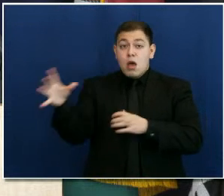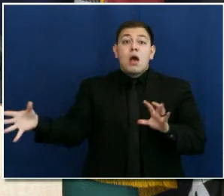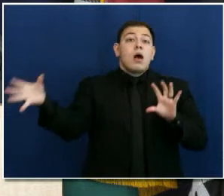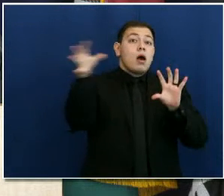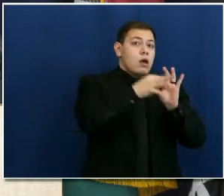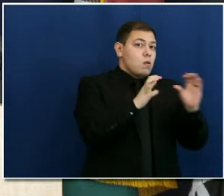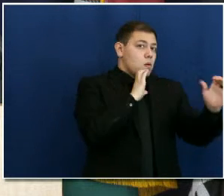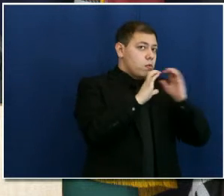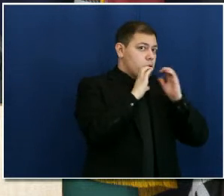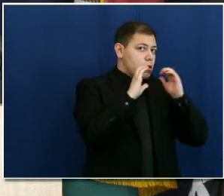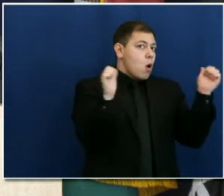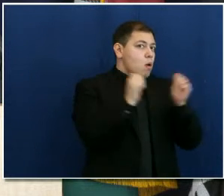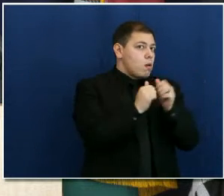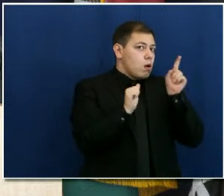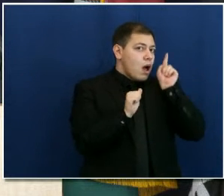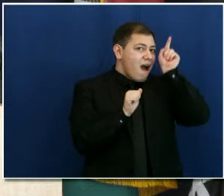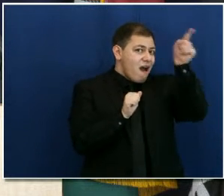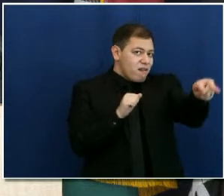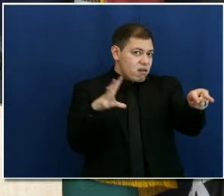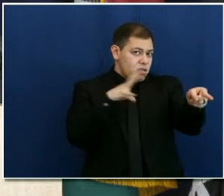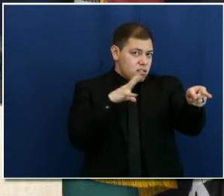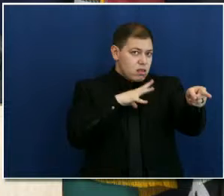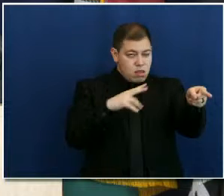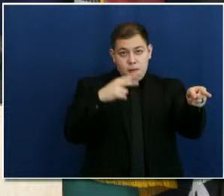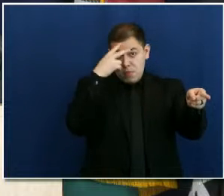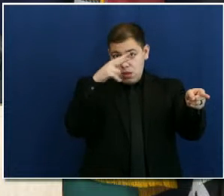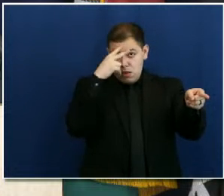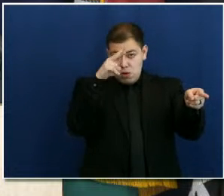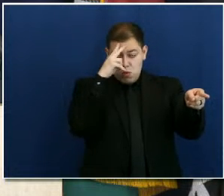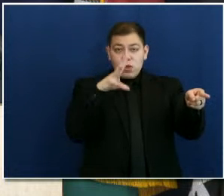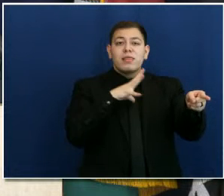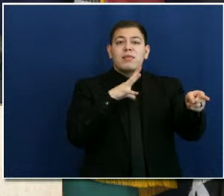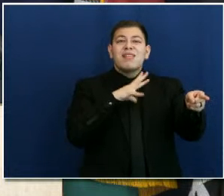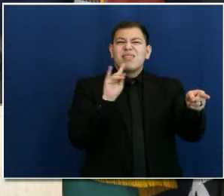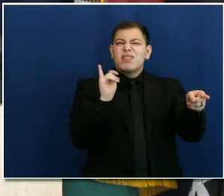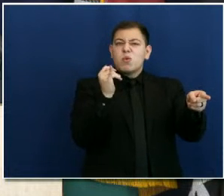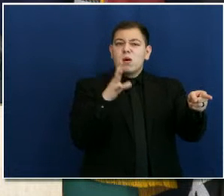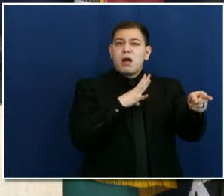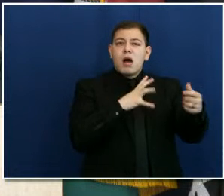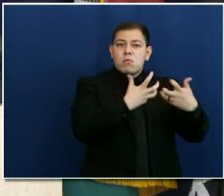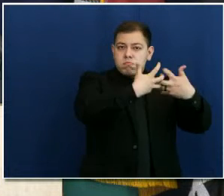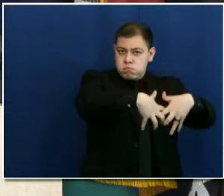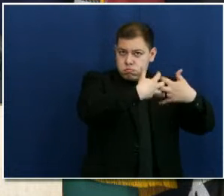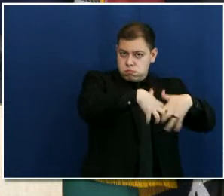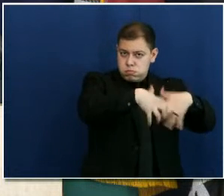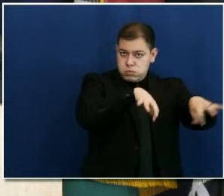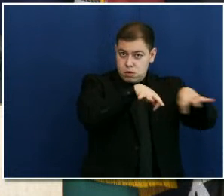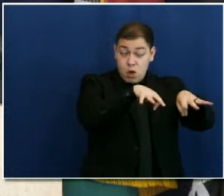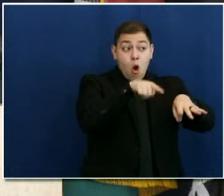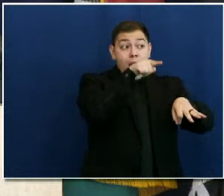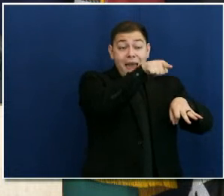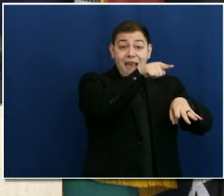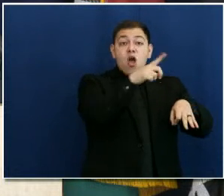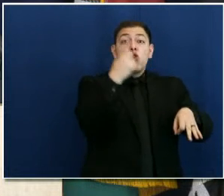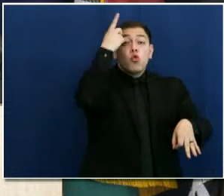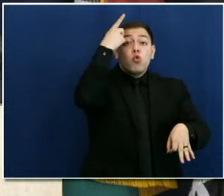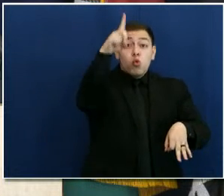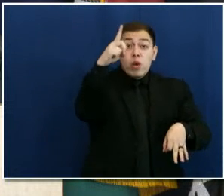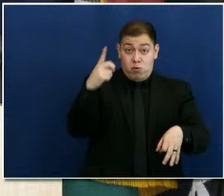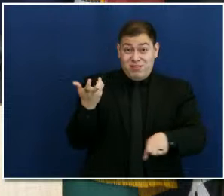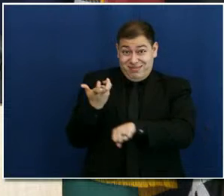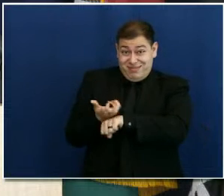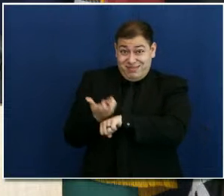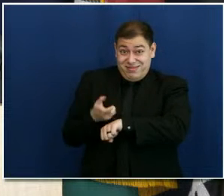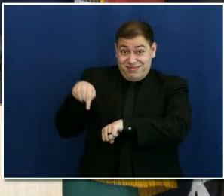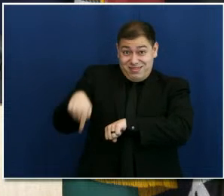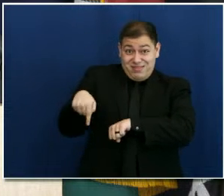un programa en donde los líderes de maquiladoras de Tijuana están pagando el costo de las operaciones, porque sabemos